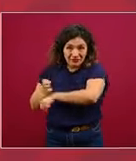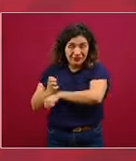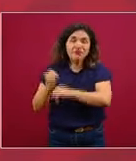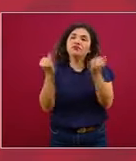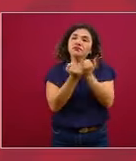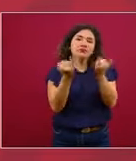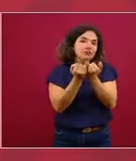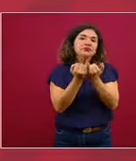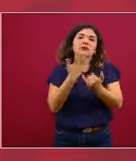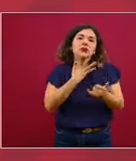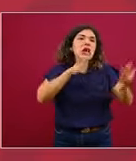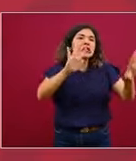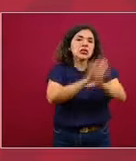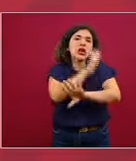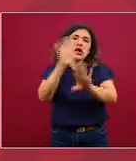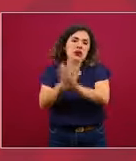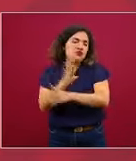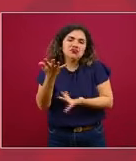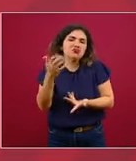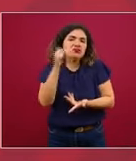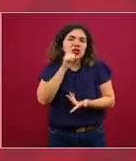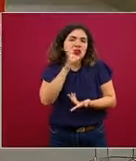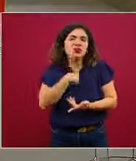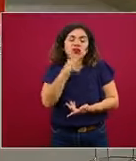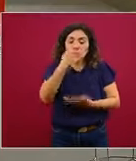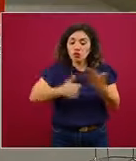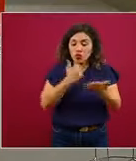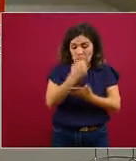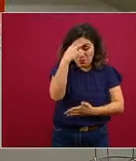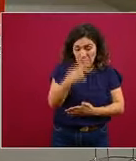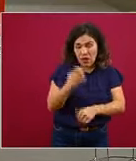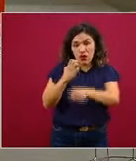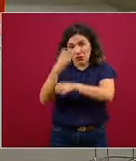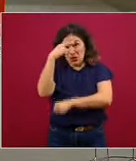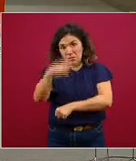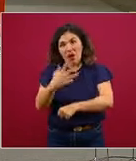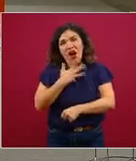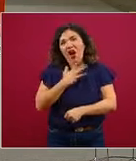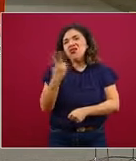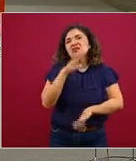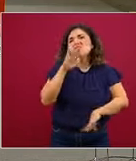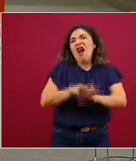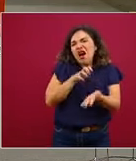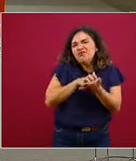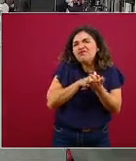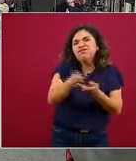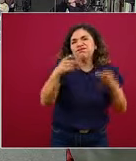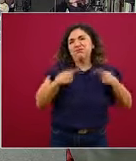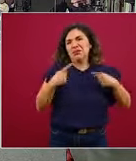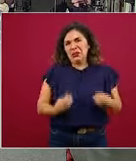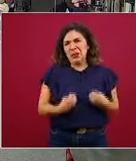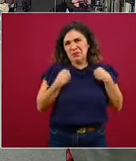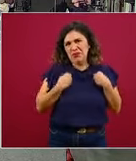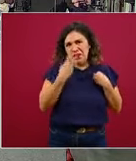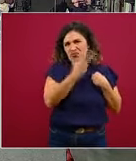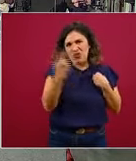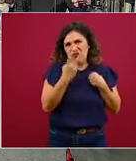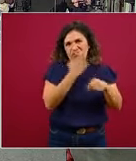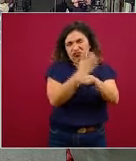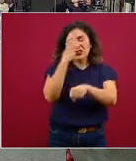también varía. Siempre hemos destacado que la Ciudad de México y el Estado de México, pues, lógicamente concentran la mayor cantidad